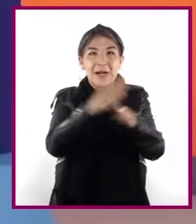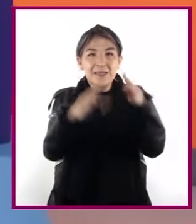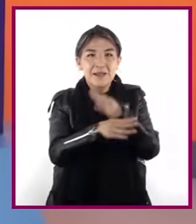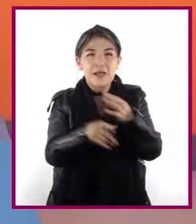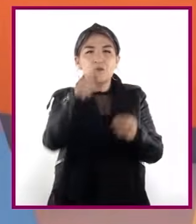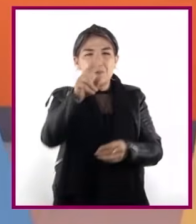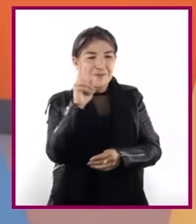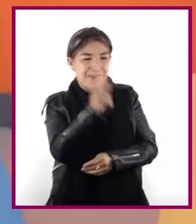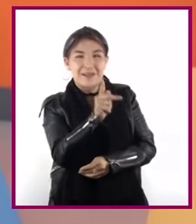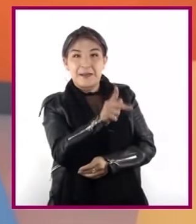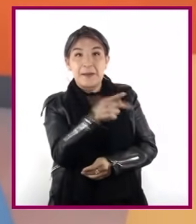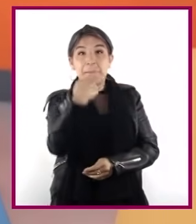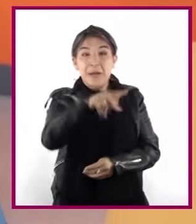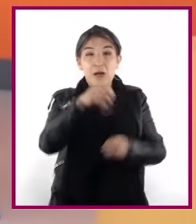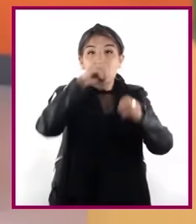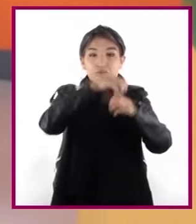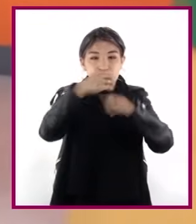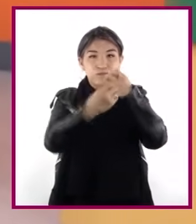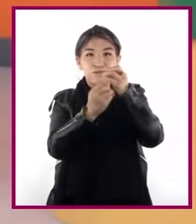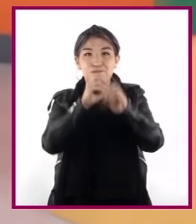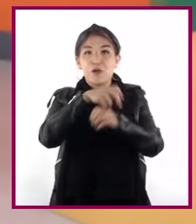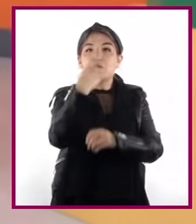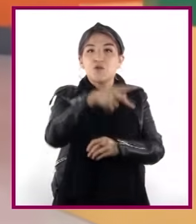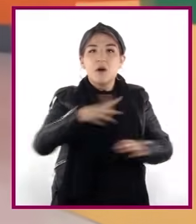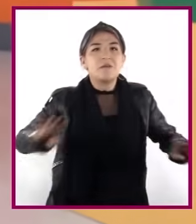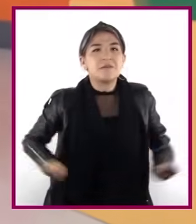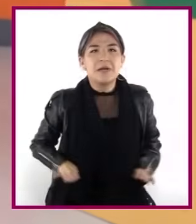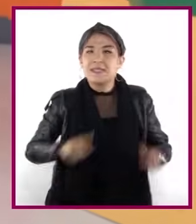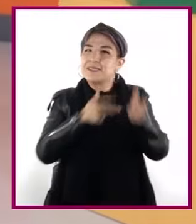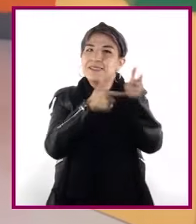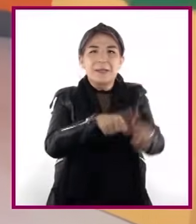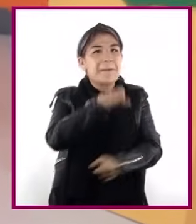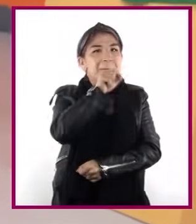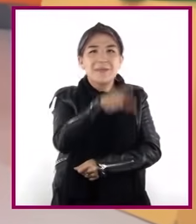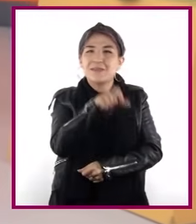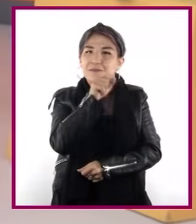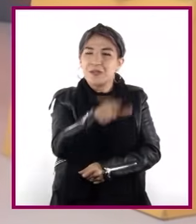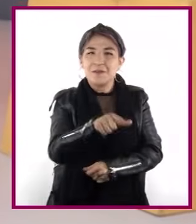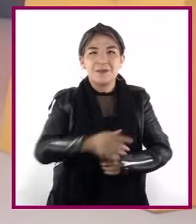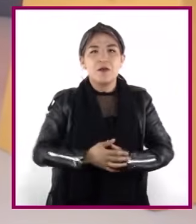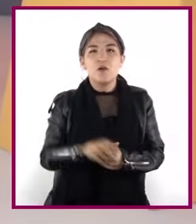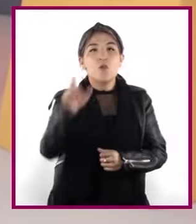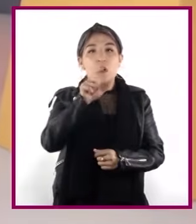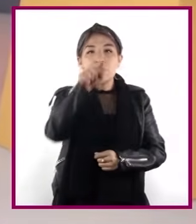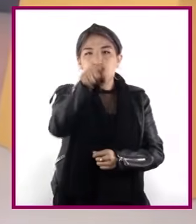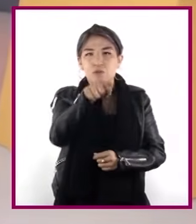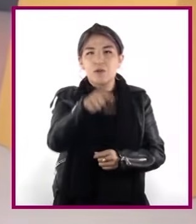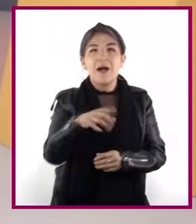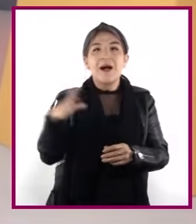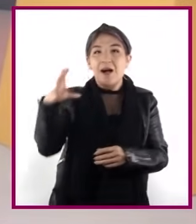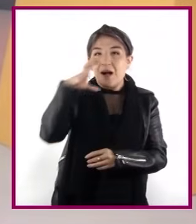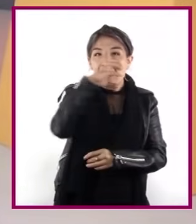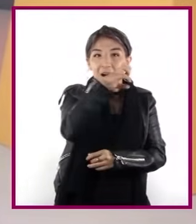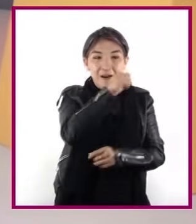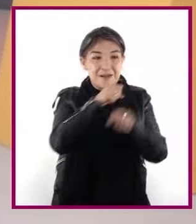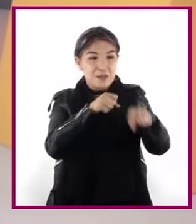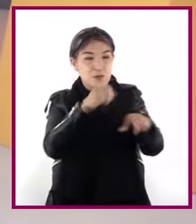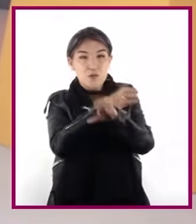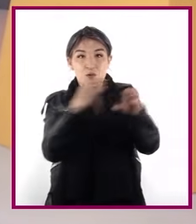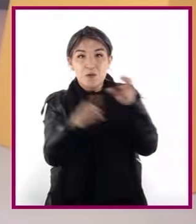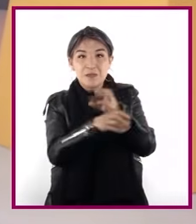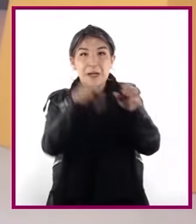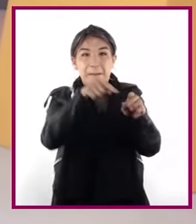percibimos, pero las partículas que lo constituyen siguen siendo las mismas. Al suministrar calor a un objeto